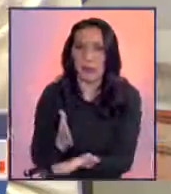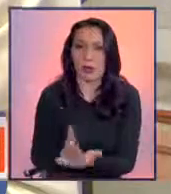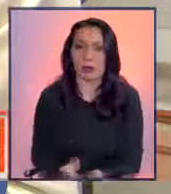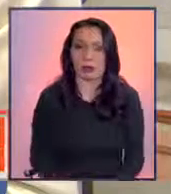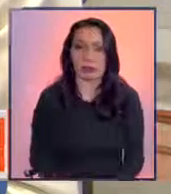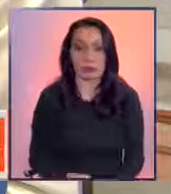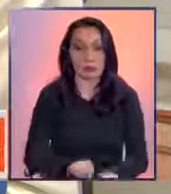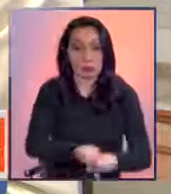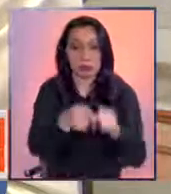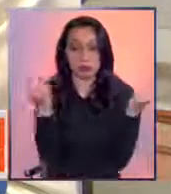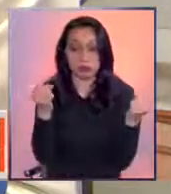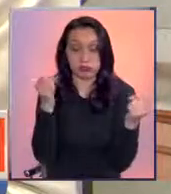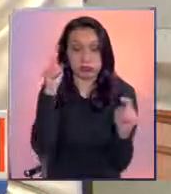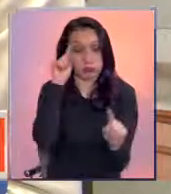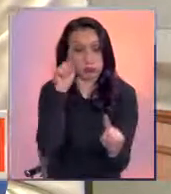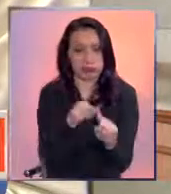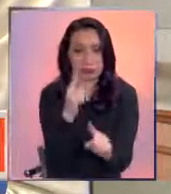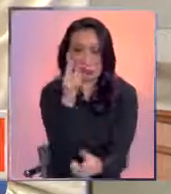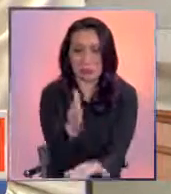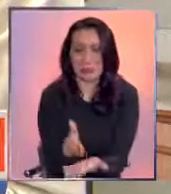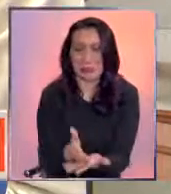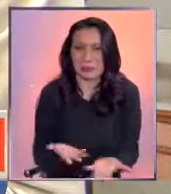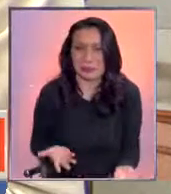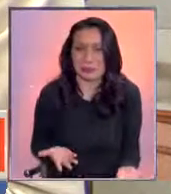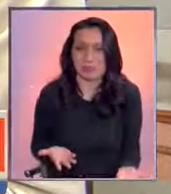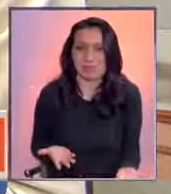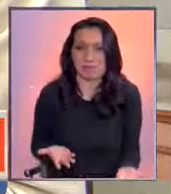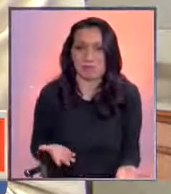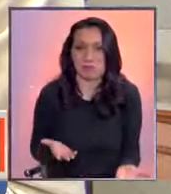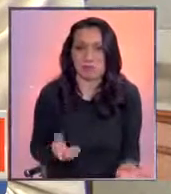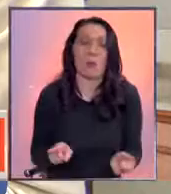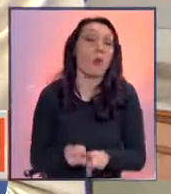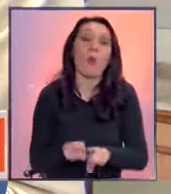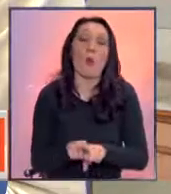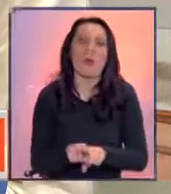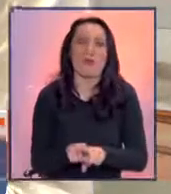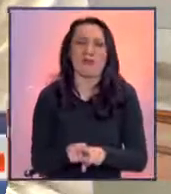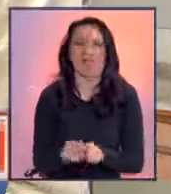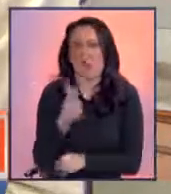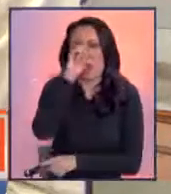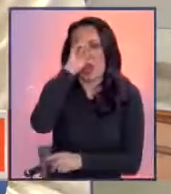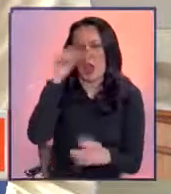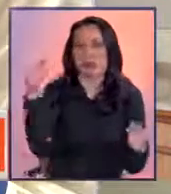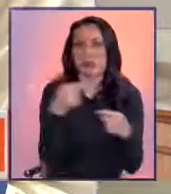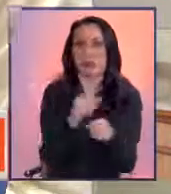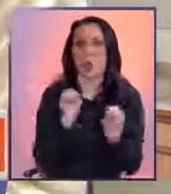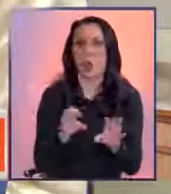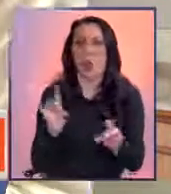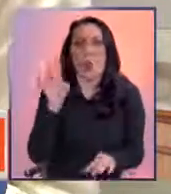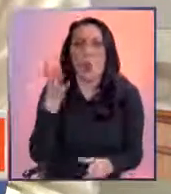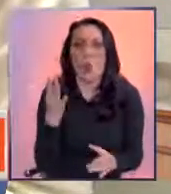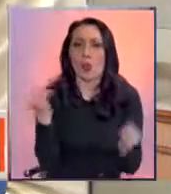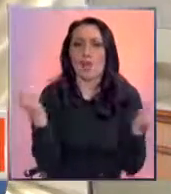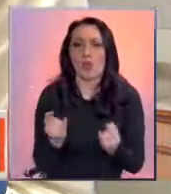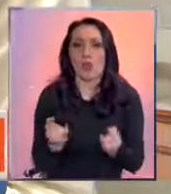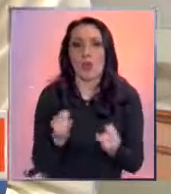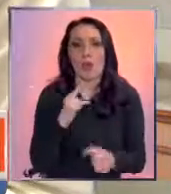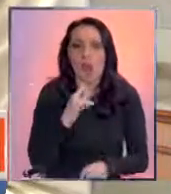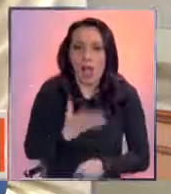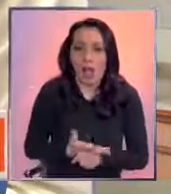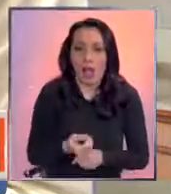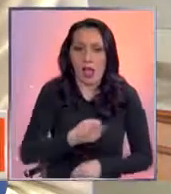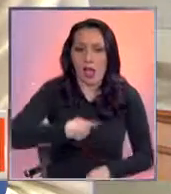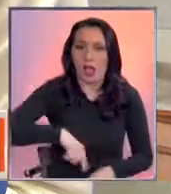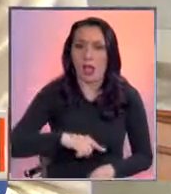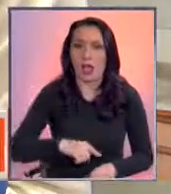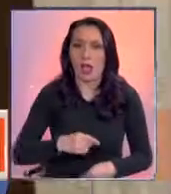Destruir directamente un colegio, es como una contradicción. La educación es la única forma que tenemos